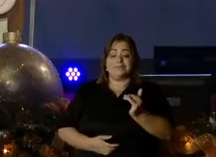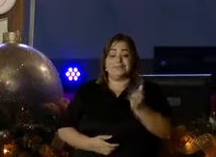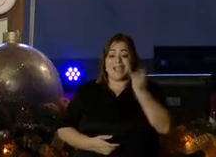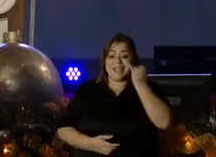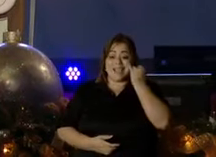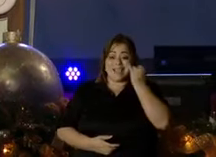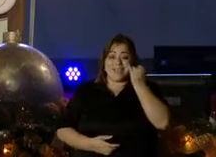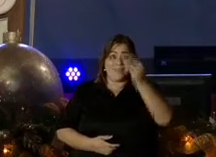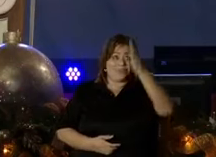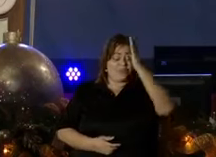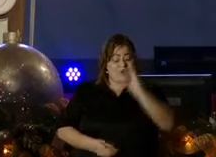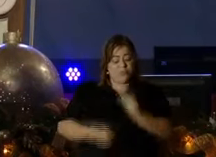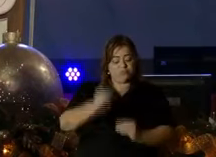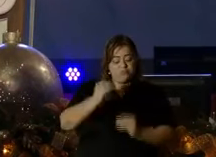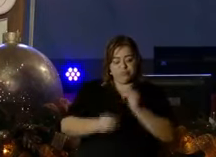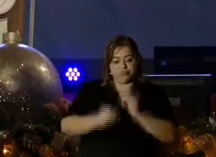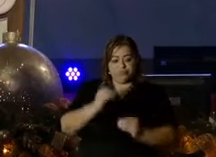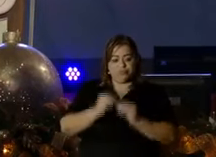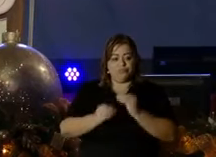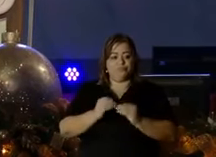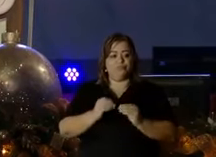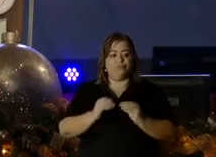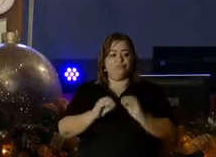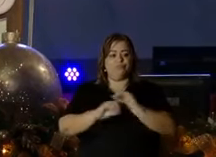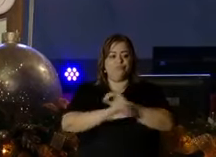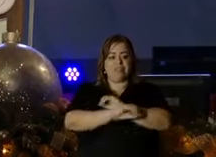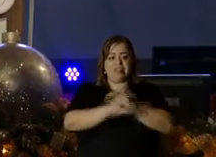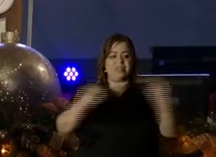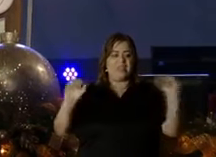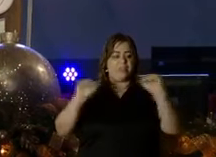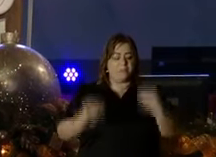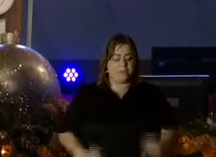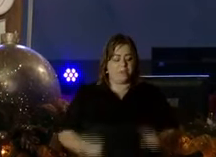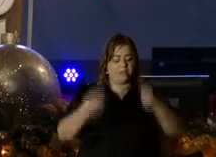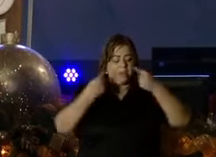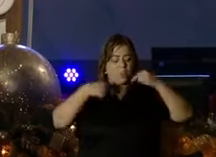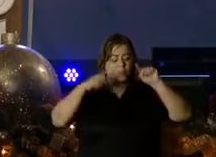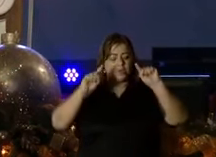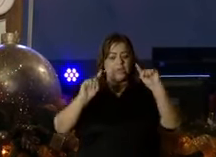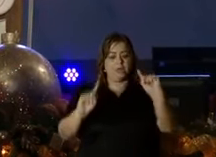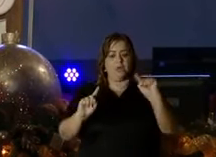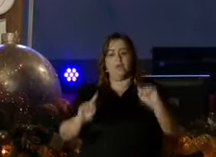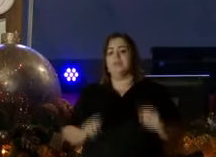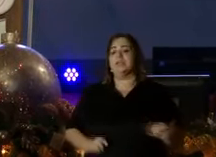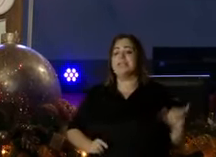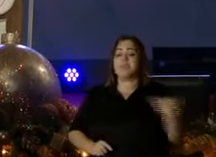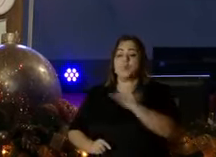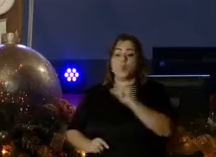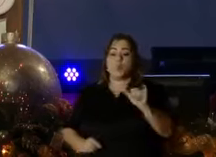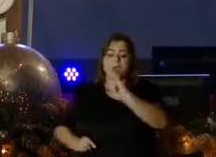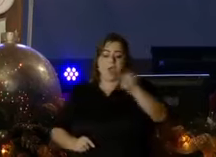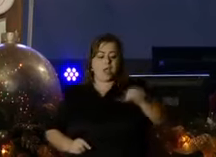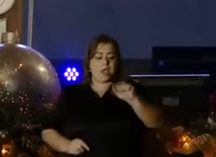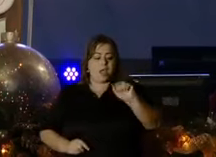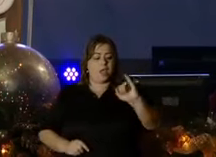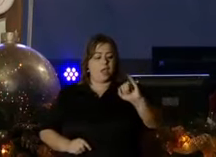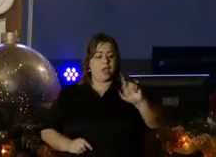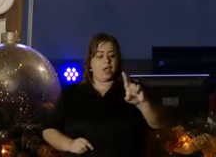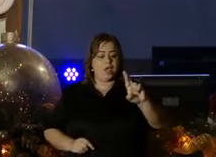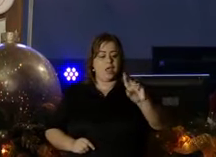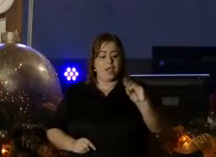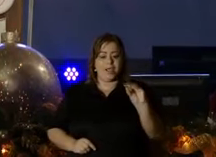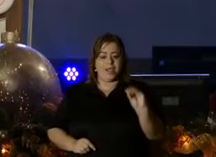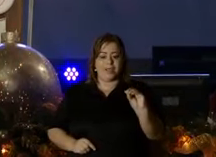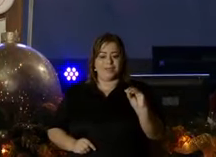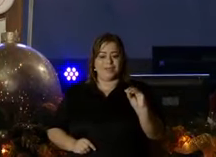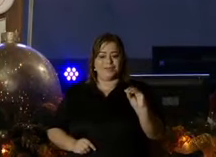trabajan los que edifican. Que como ese principal de la sinagoga, su humillación le costó, Señor,